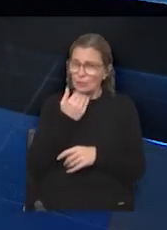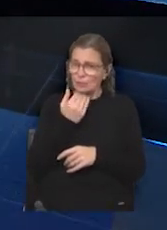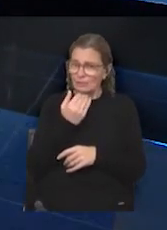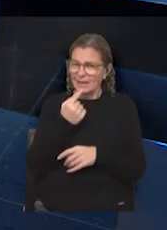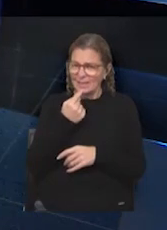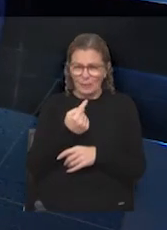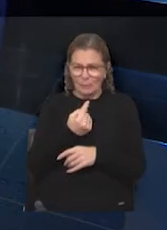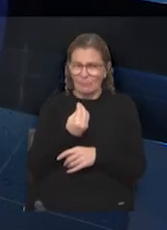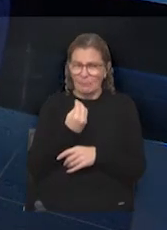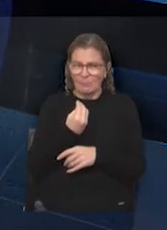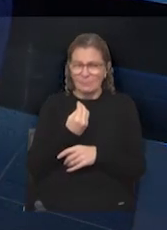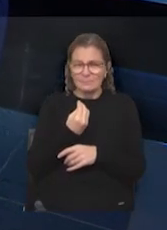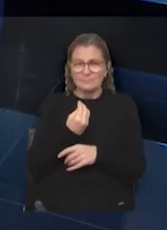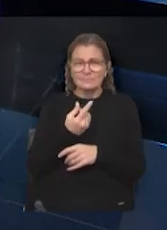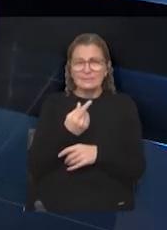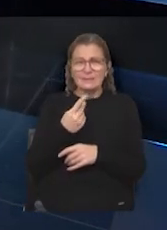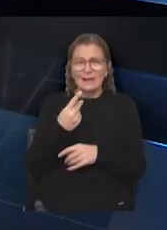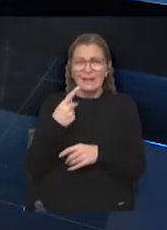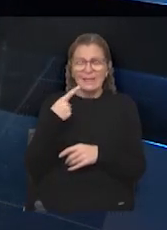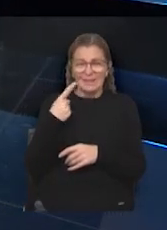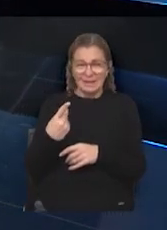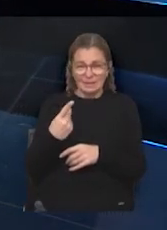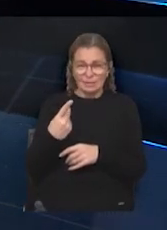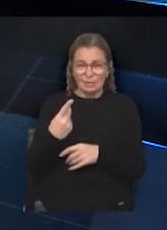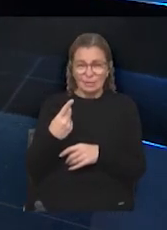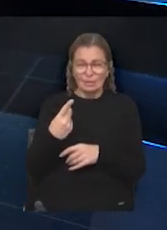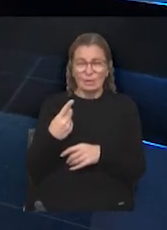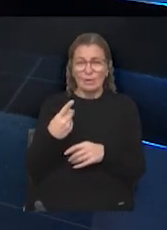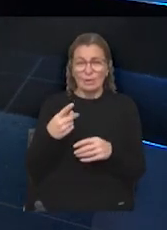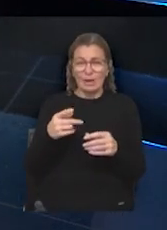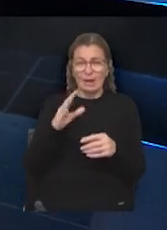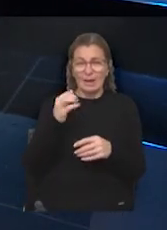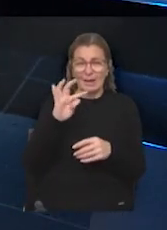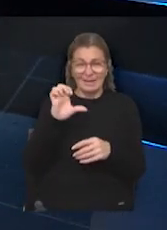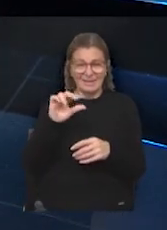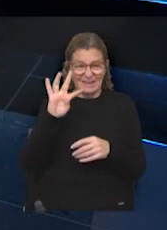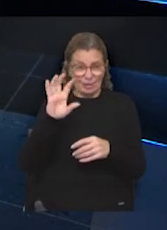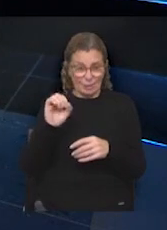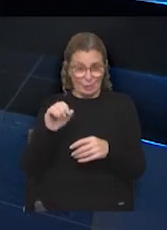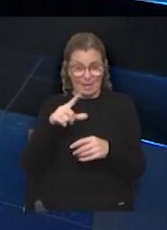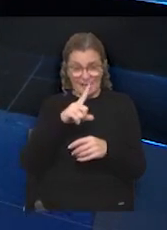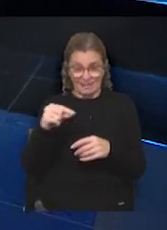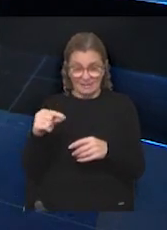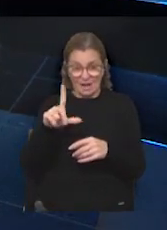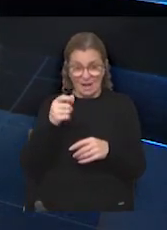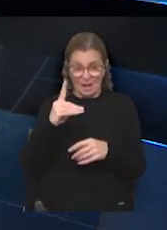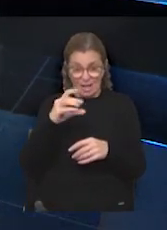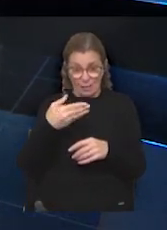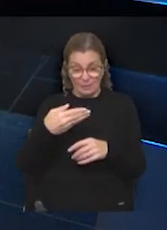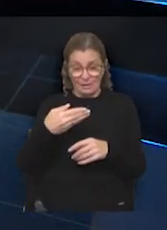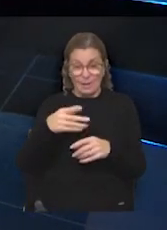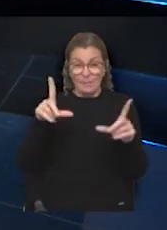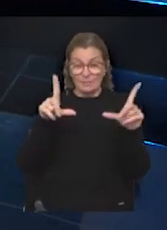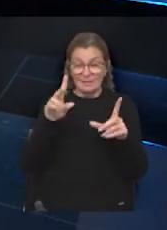claro y es director y conductor del programa político cateto adyacente circunscrito en el programa lado B enre ciudad que es este